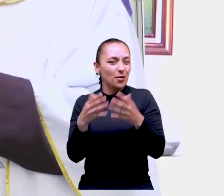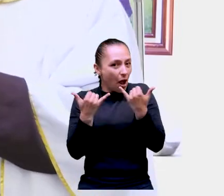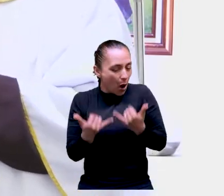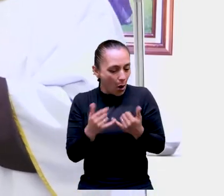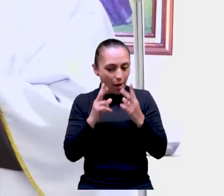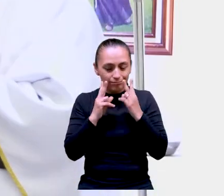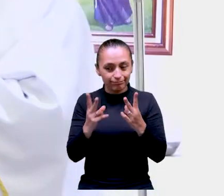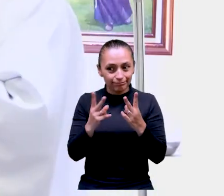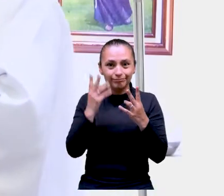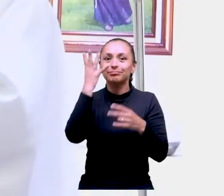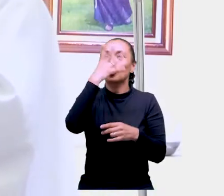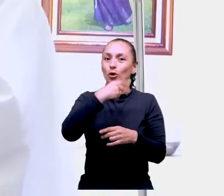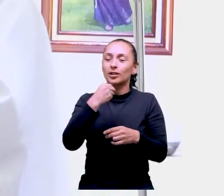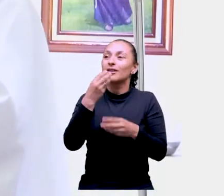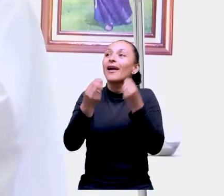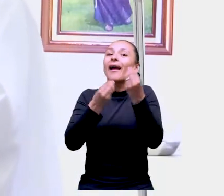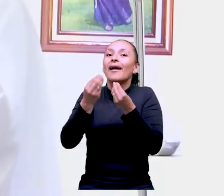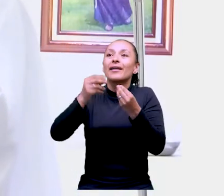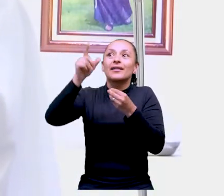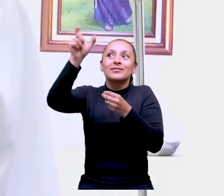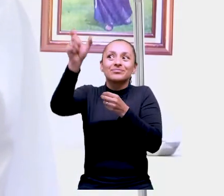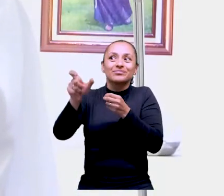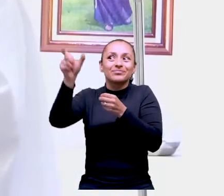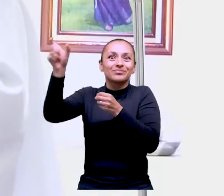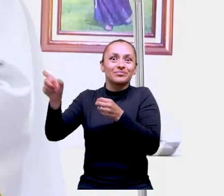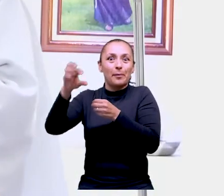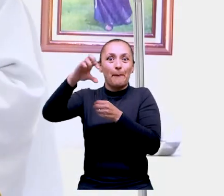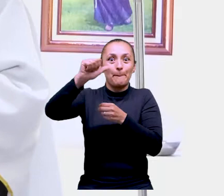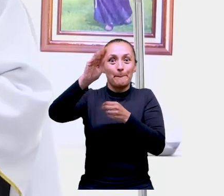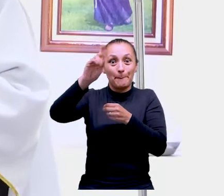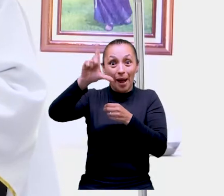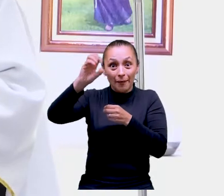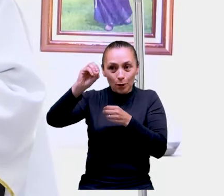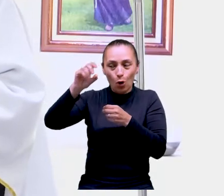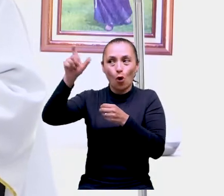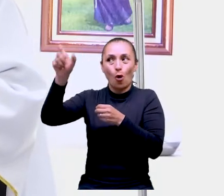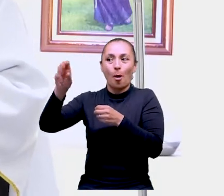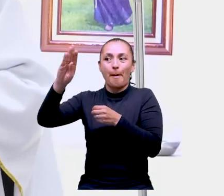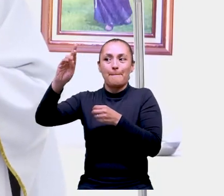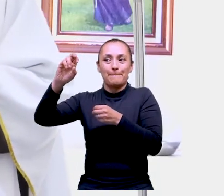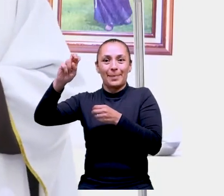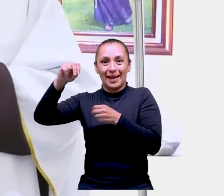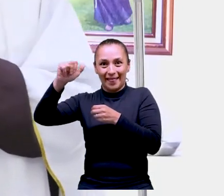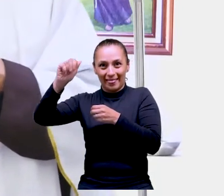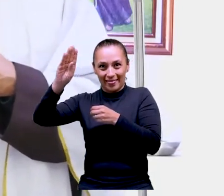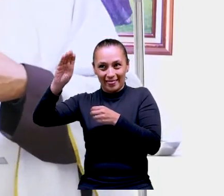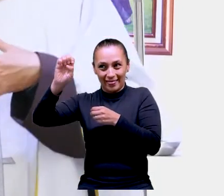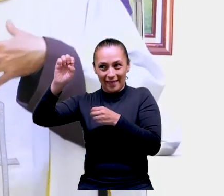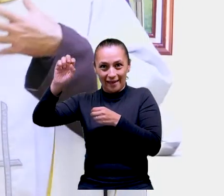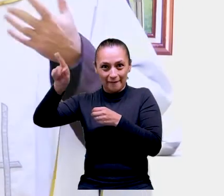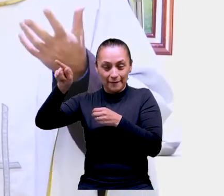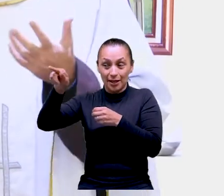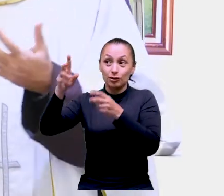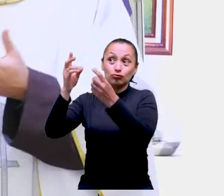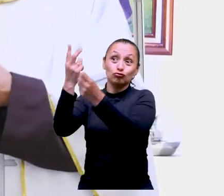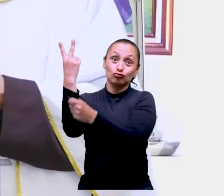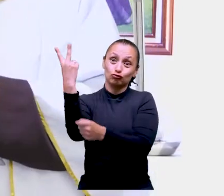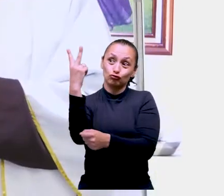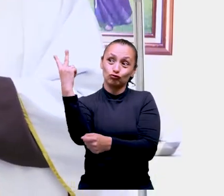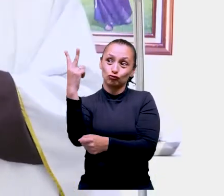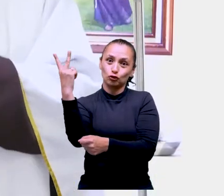problema pero aquí vemos algo bonito que pablo y bernabé los discípulos